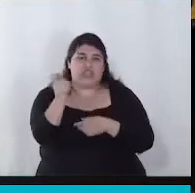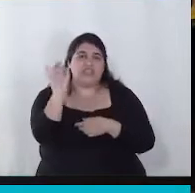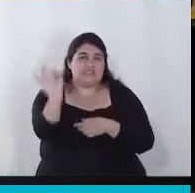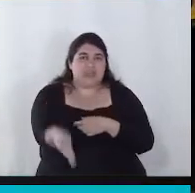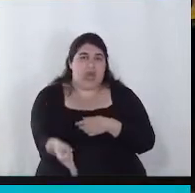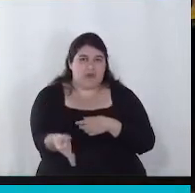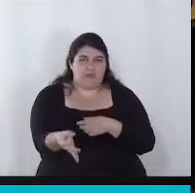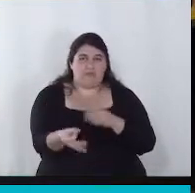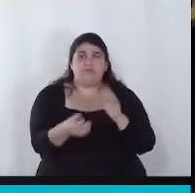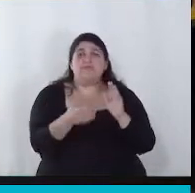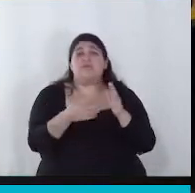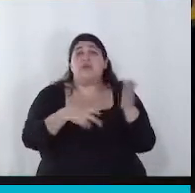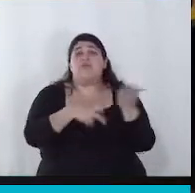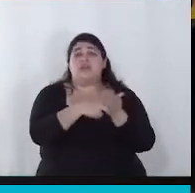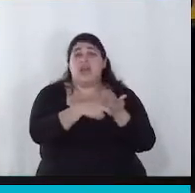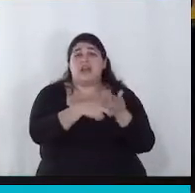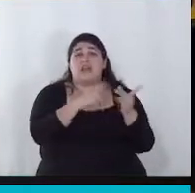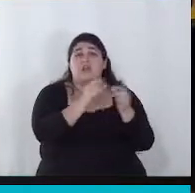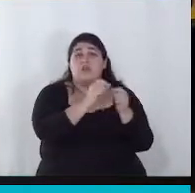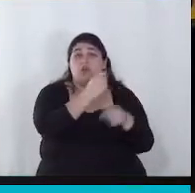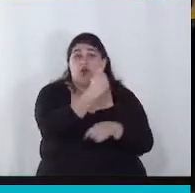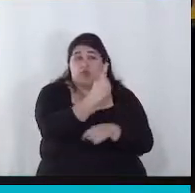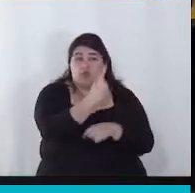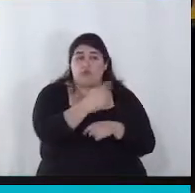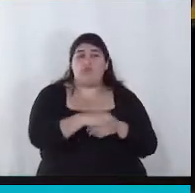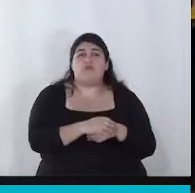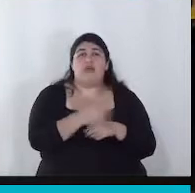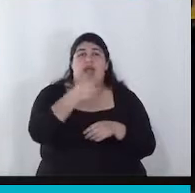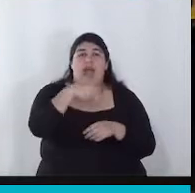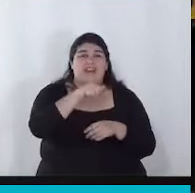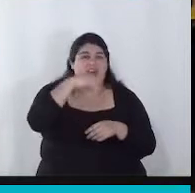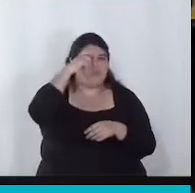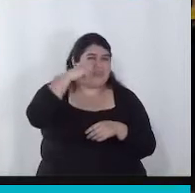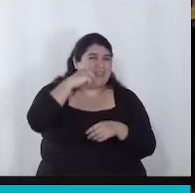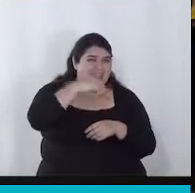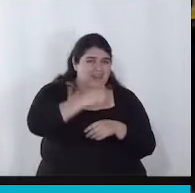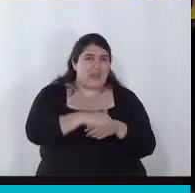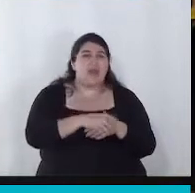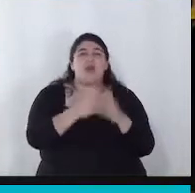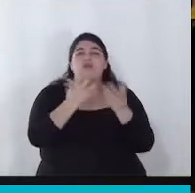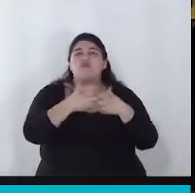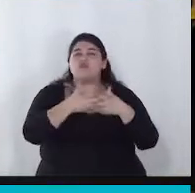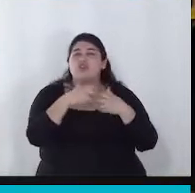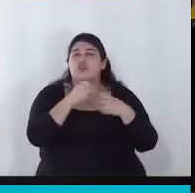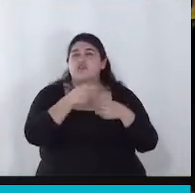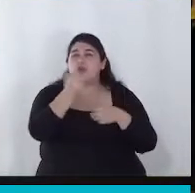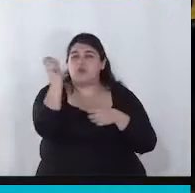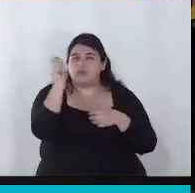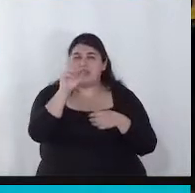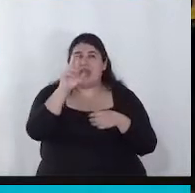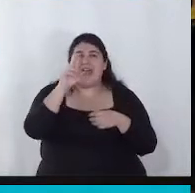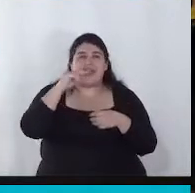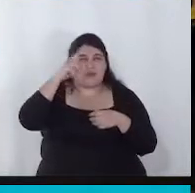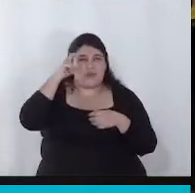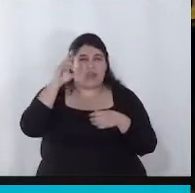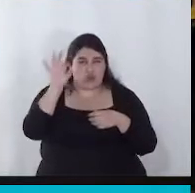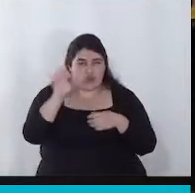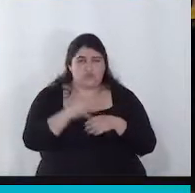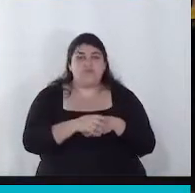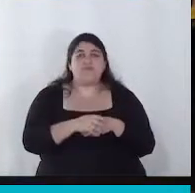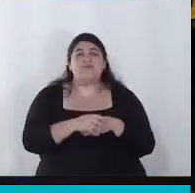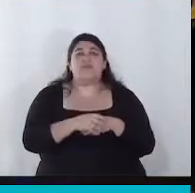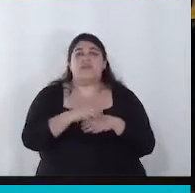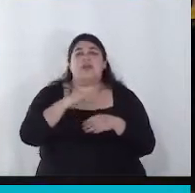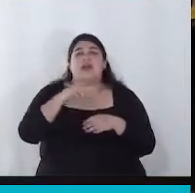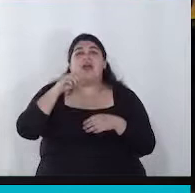fiscalía de instrucción 1 doctor ana medina unidad funcional de juicio rivero graciela caniggia juan